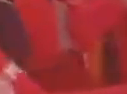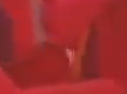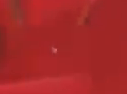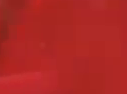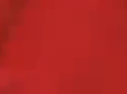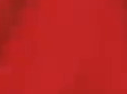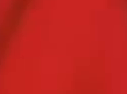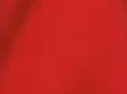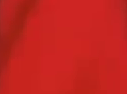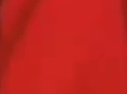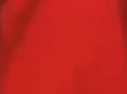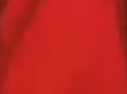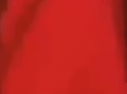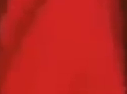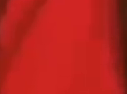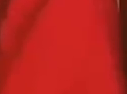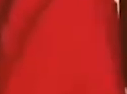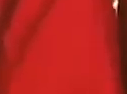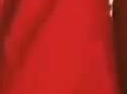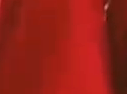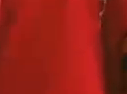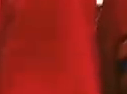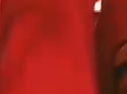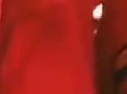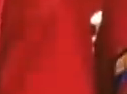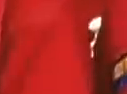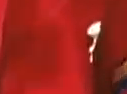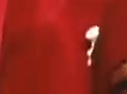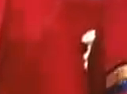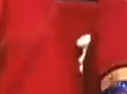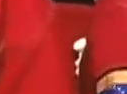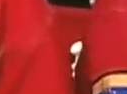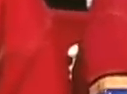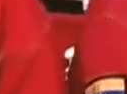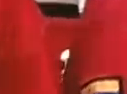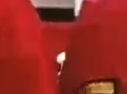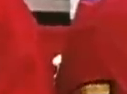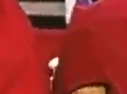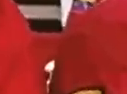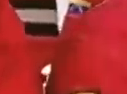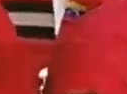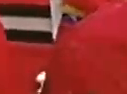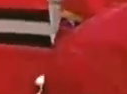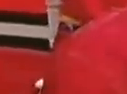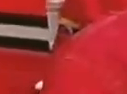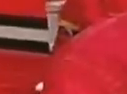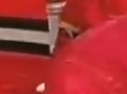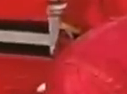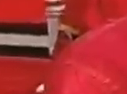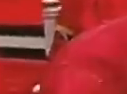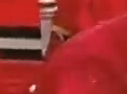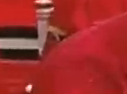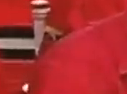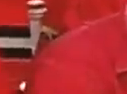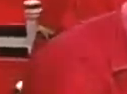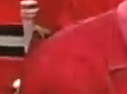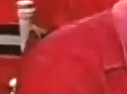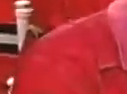todo por esta valentía de estos hombres y mujeres al frente de la industria petrolera en el